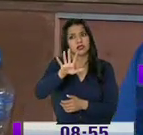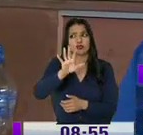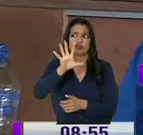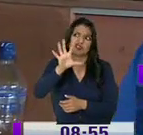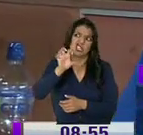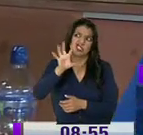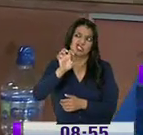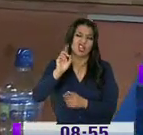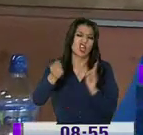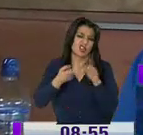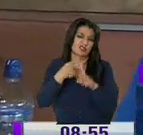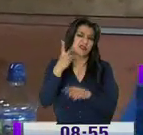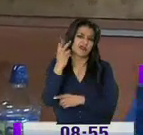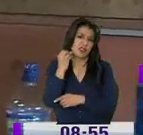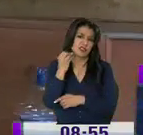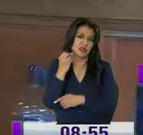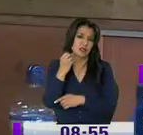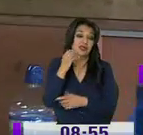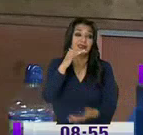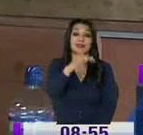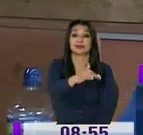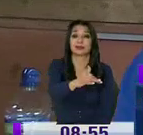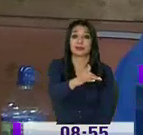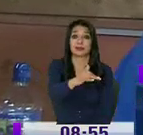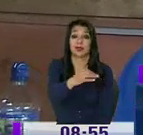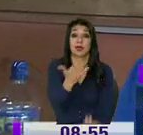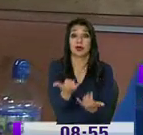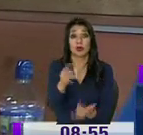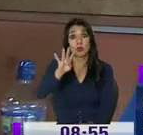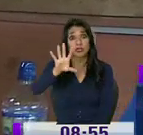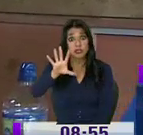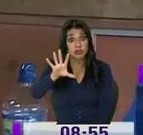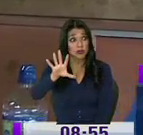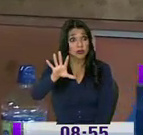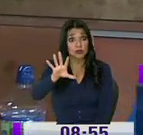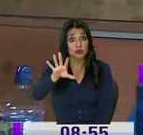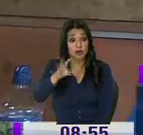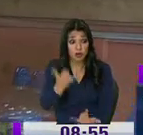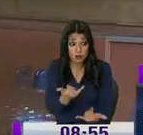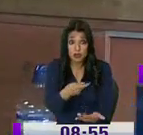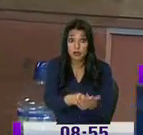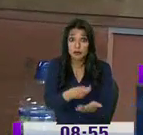20, sí con quintales. Y ahora está a $45, hoy dime, vengo cogiendo.